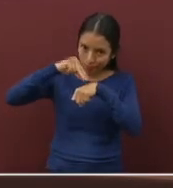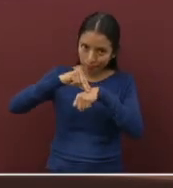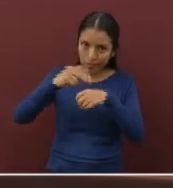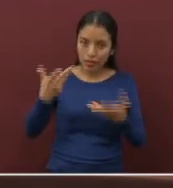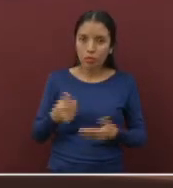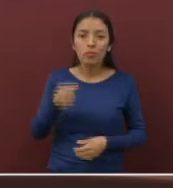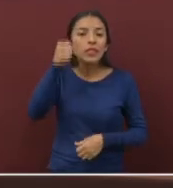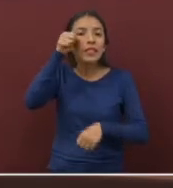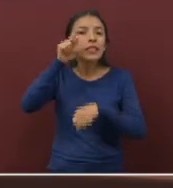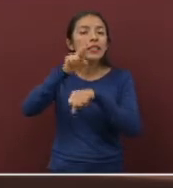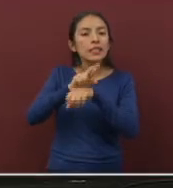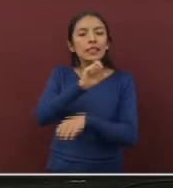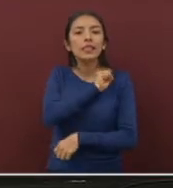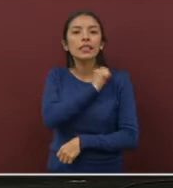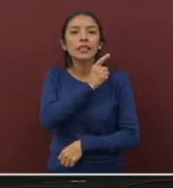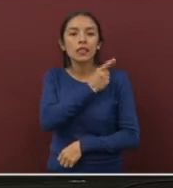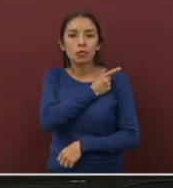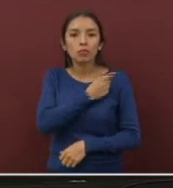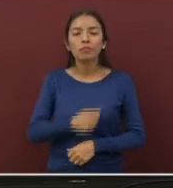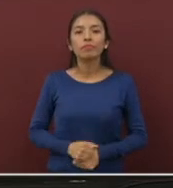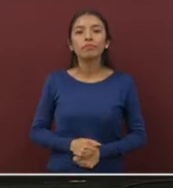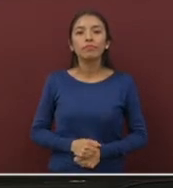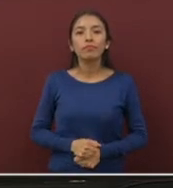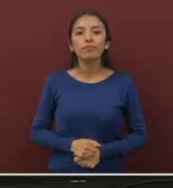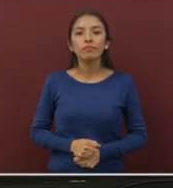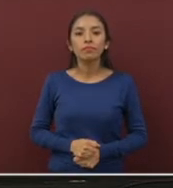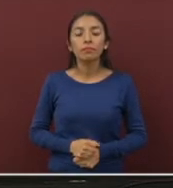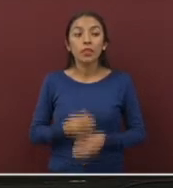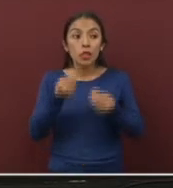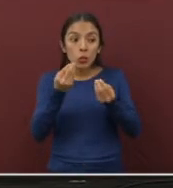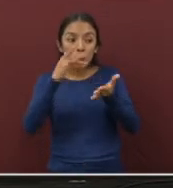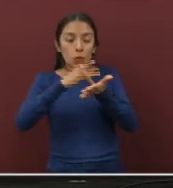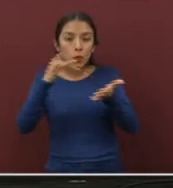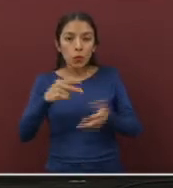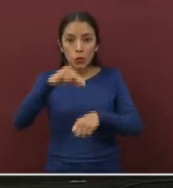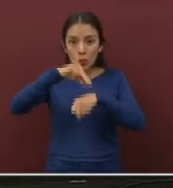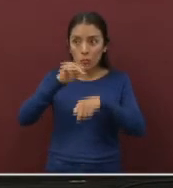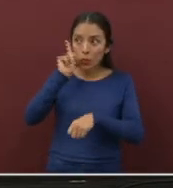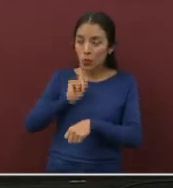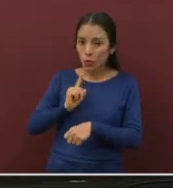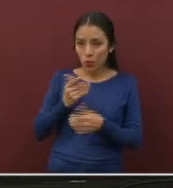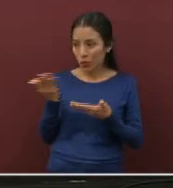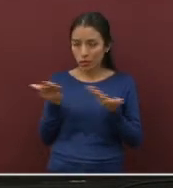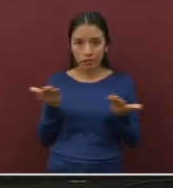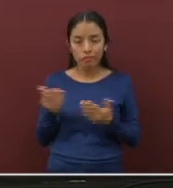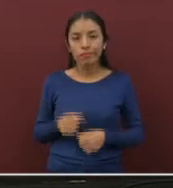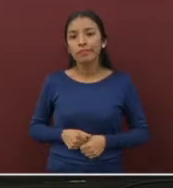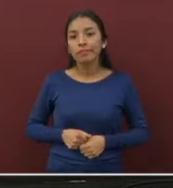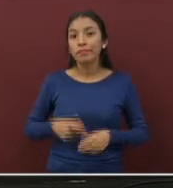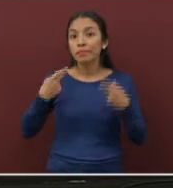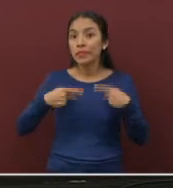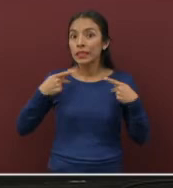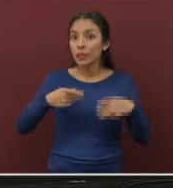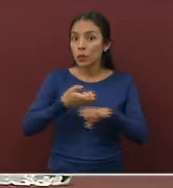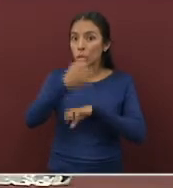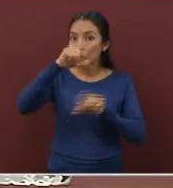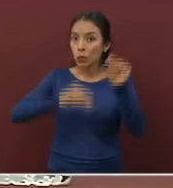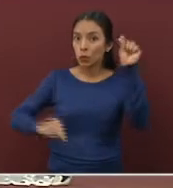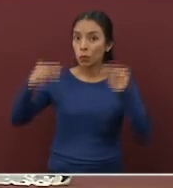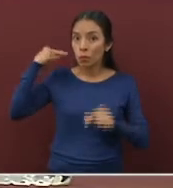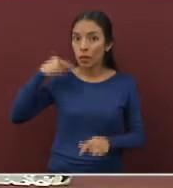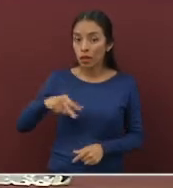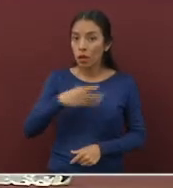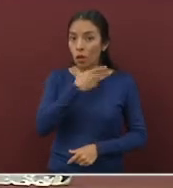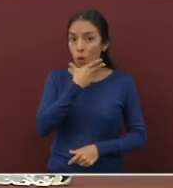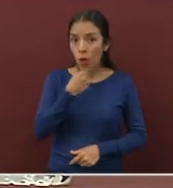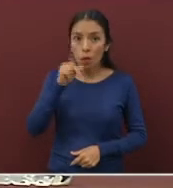secretario de salud muchísimas gracias doctoras veracruzana así veracruzanos esta